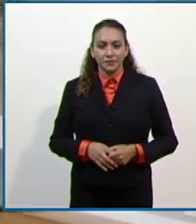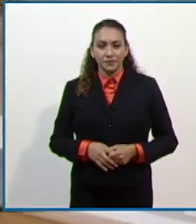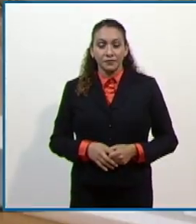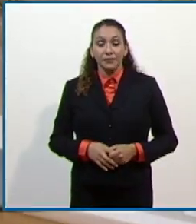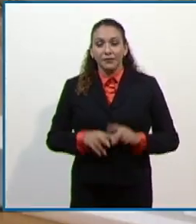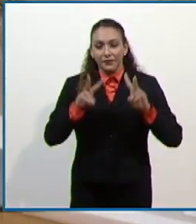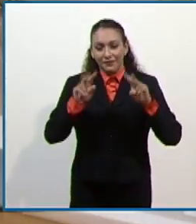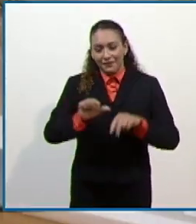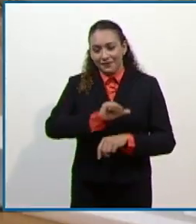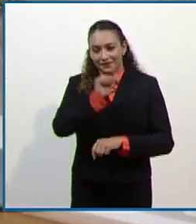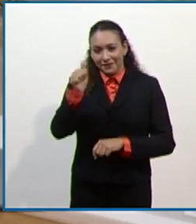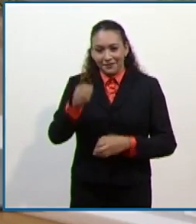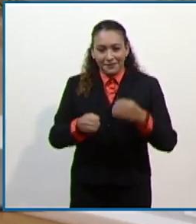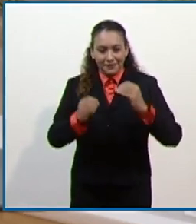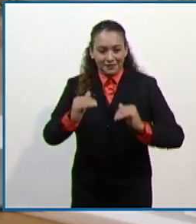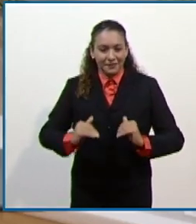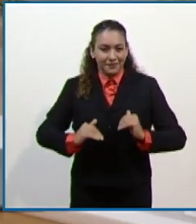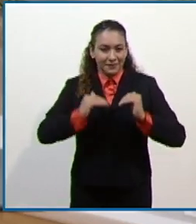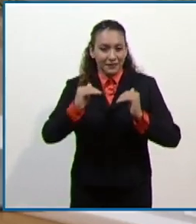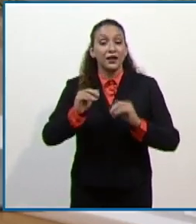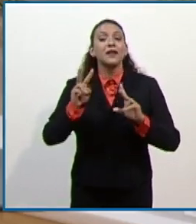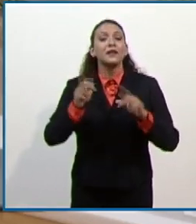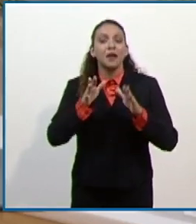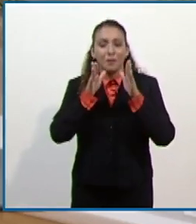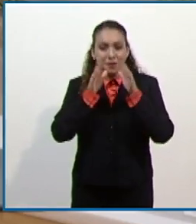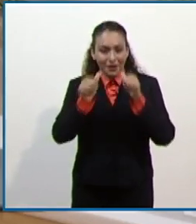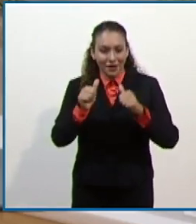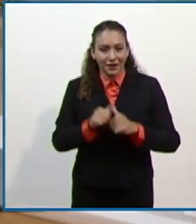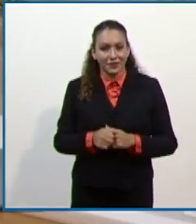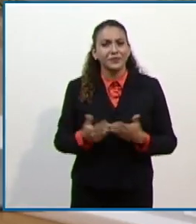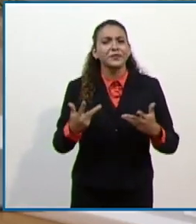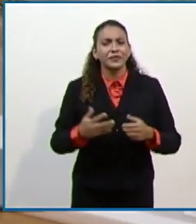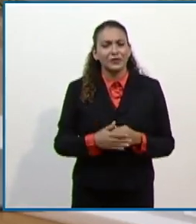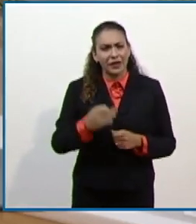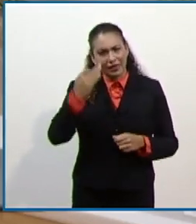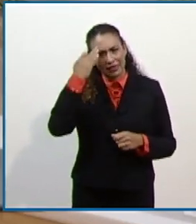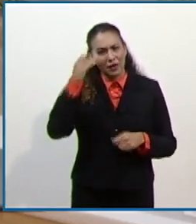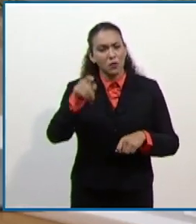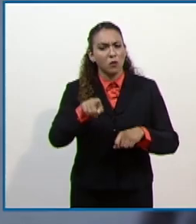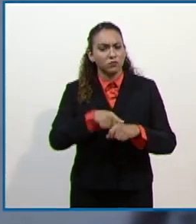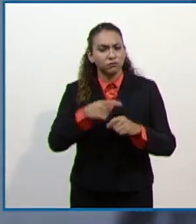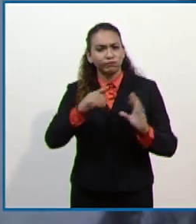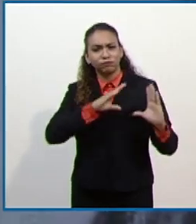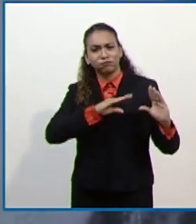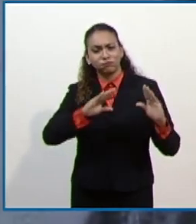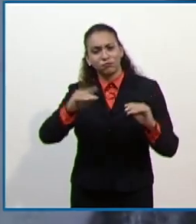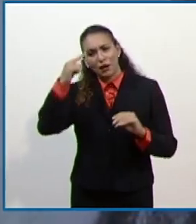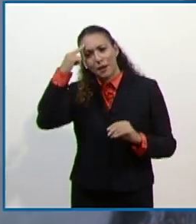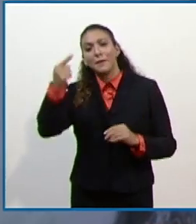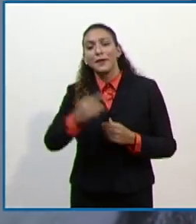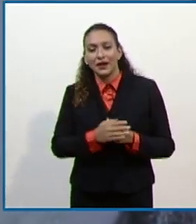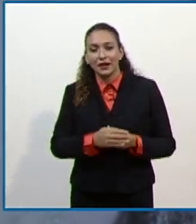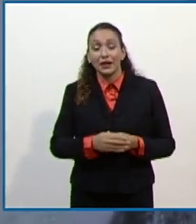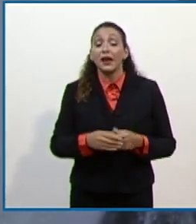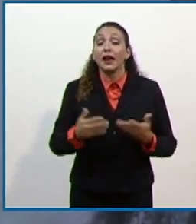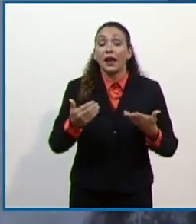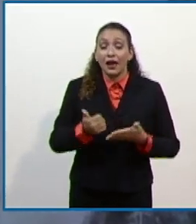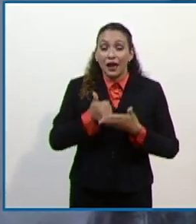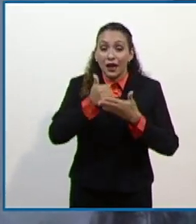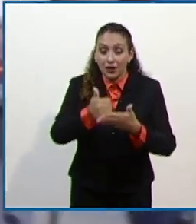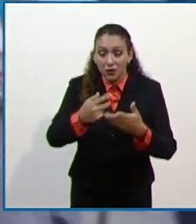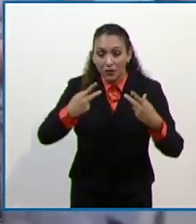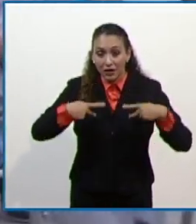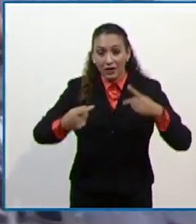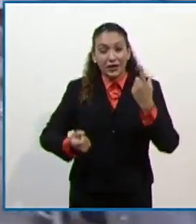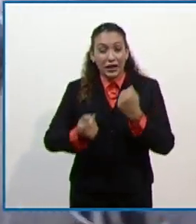En otros temas, el Tribunal Superior Agrario llevó a cabo jornadas de justicia itinerante en la Ciudad de México para acercar la justicia a las personas que